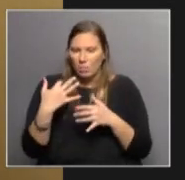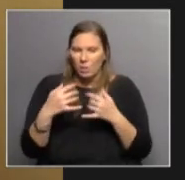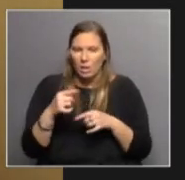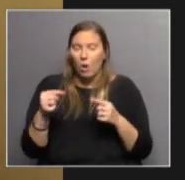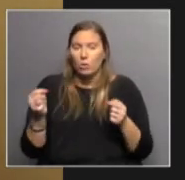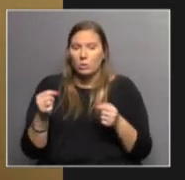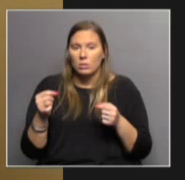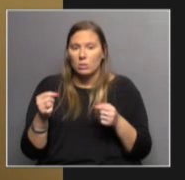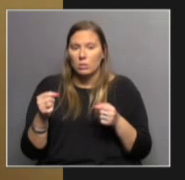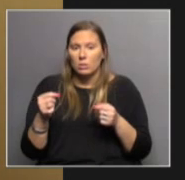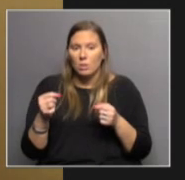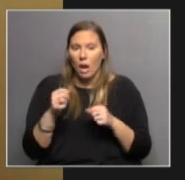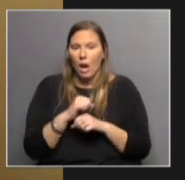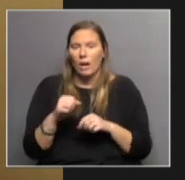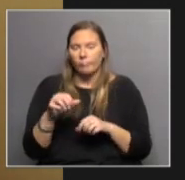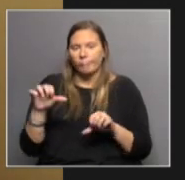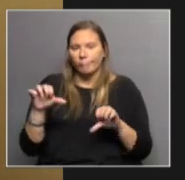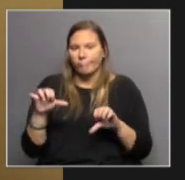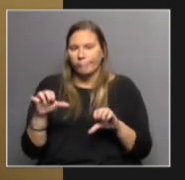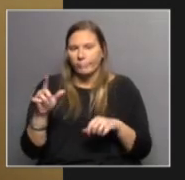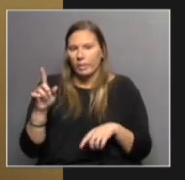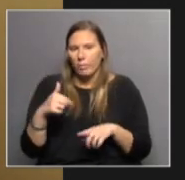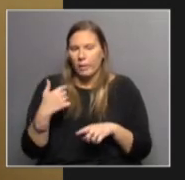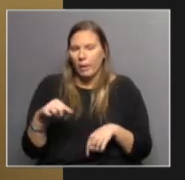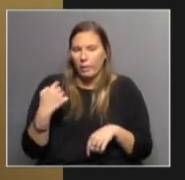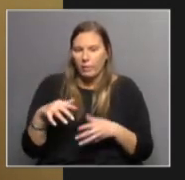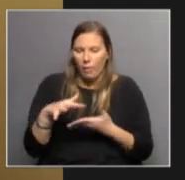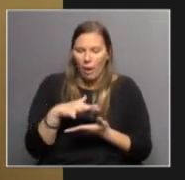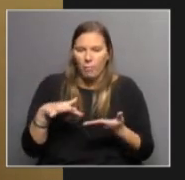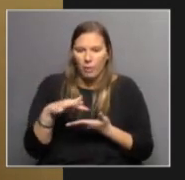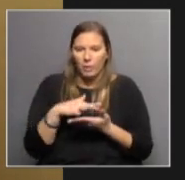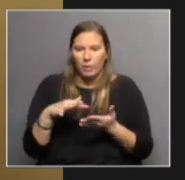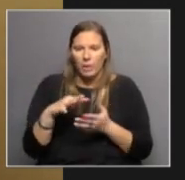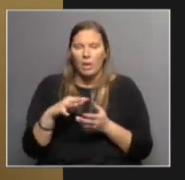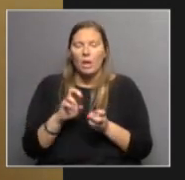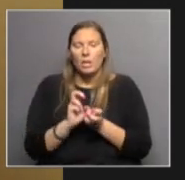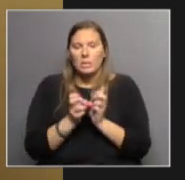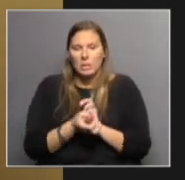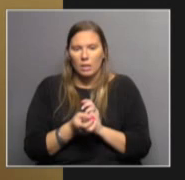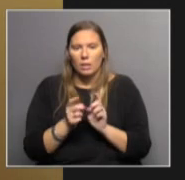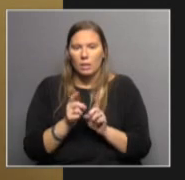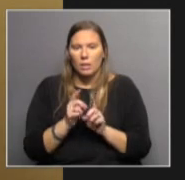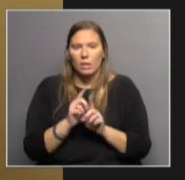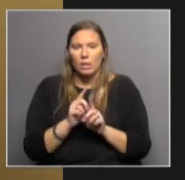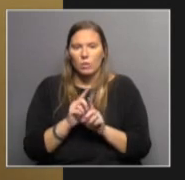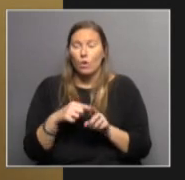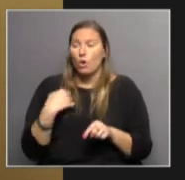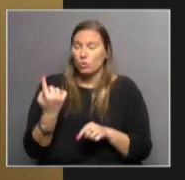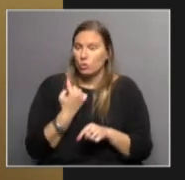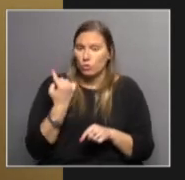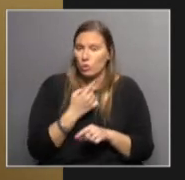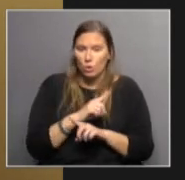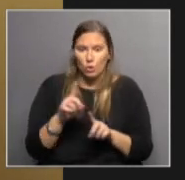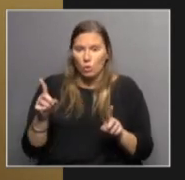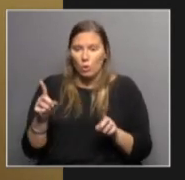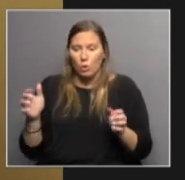y esas cosas a perjudicar el ambiente, digamos. Y no lo hacen solo, lo hacen